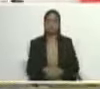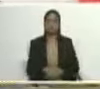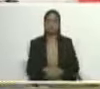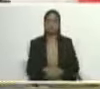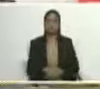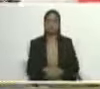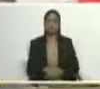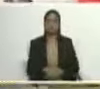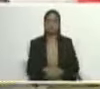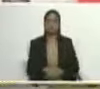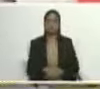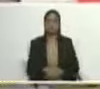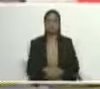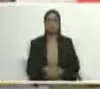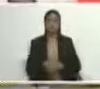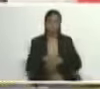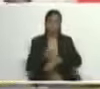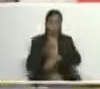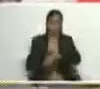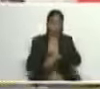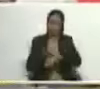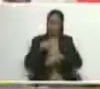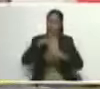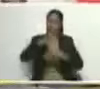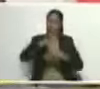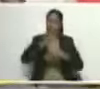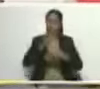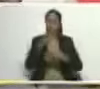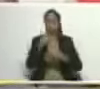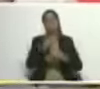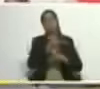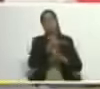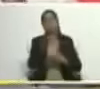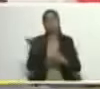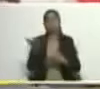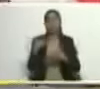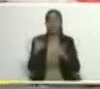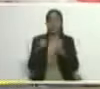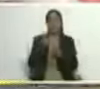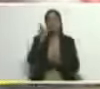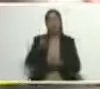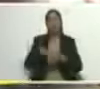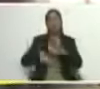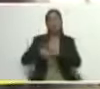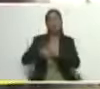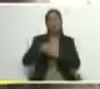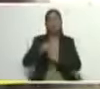Y es el día, desde aquí, desde el ALBA, para decir, Maradona está con nosotros,